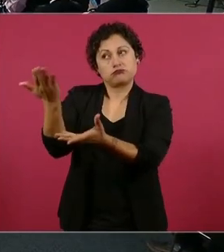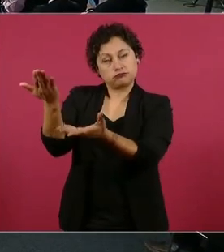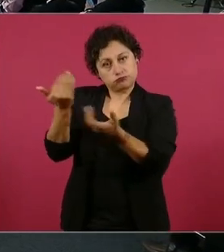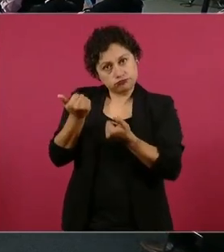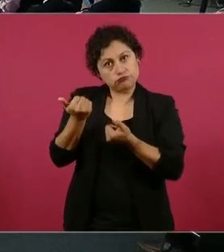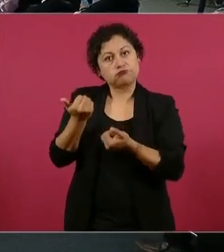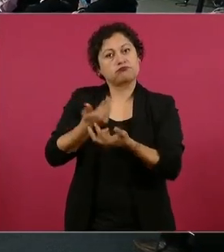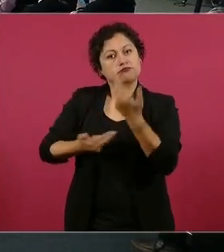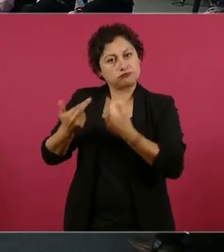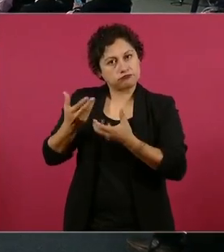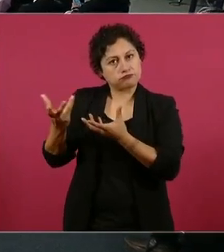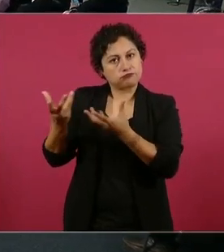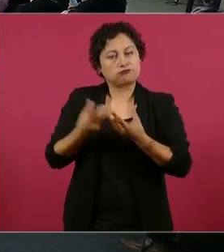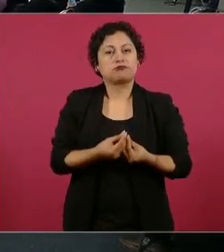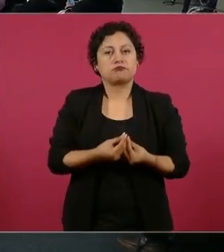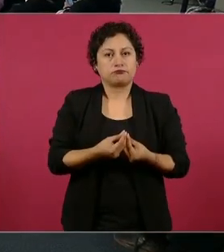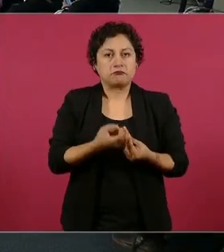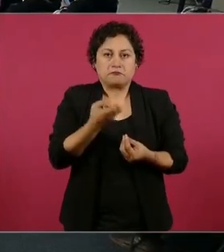Pero bueno,